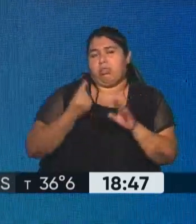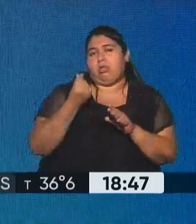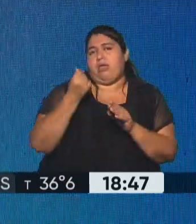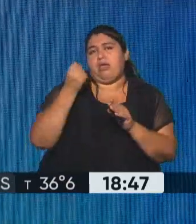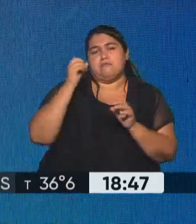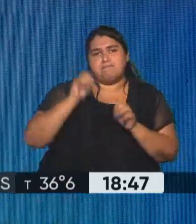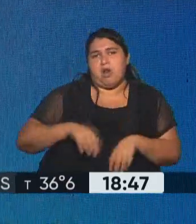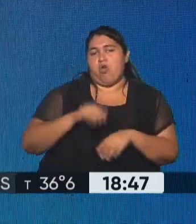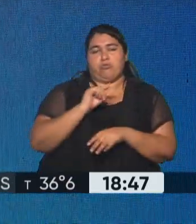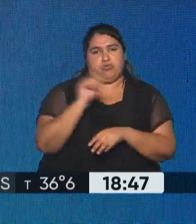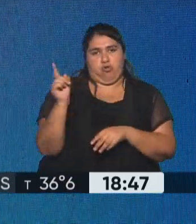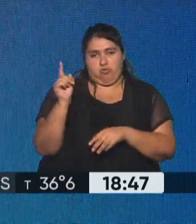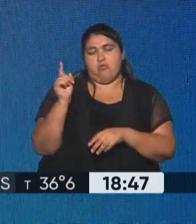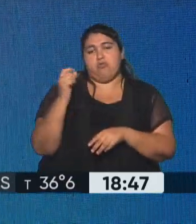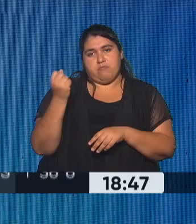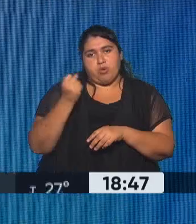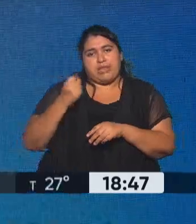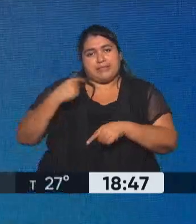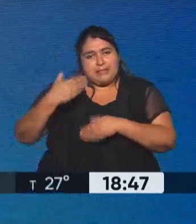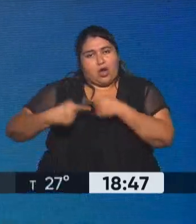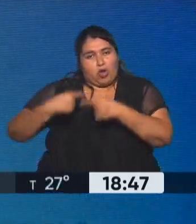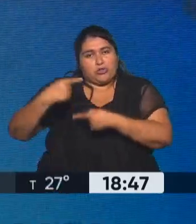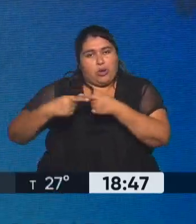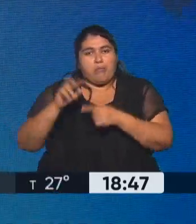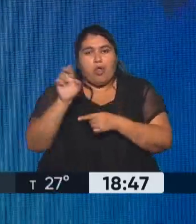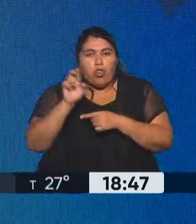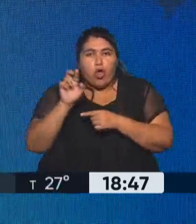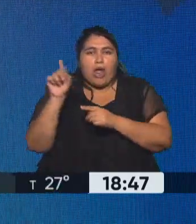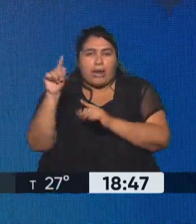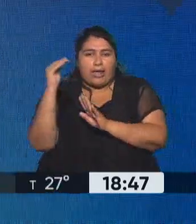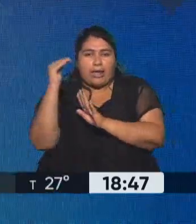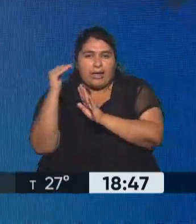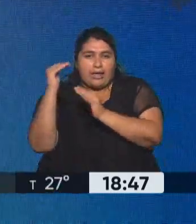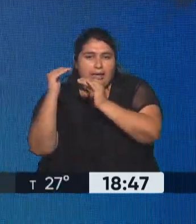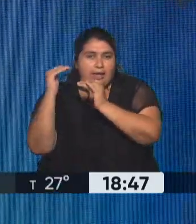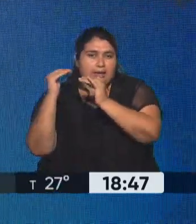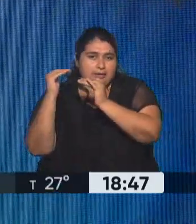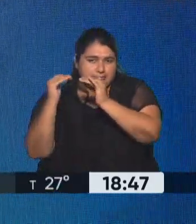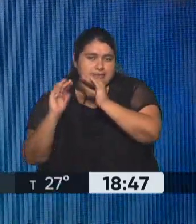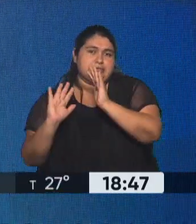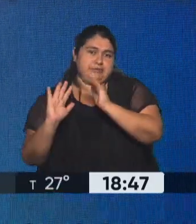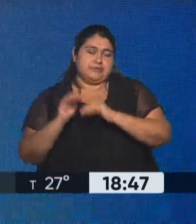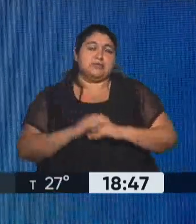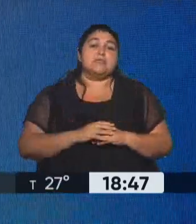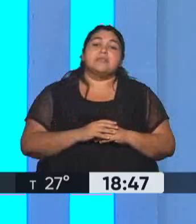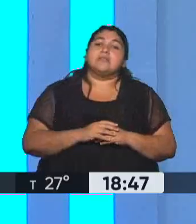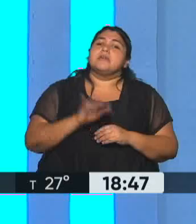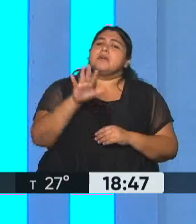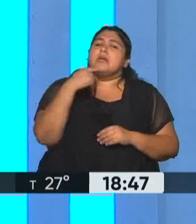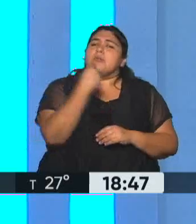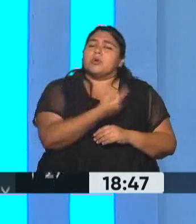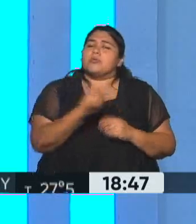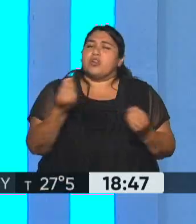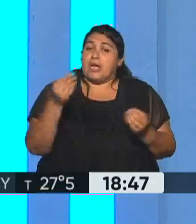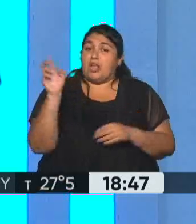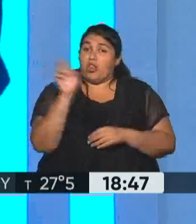vivido en años anteriores, sino que de a poquito el dólar vaya más o menos por detrás o por delante de la inflación. Hay que decir a propósito del